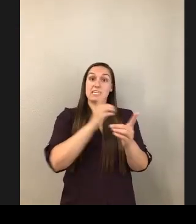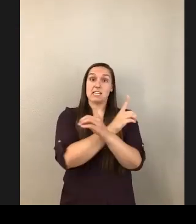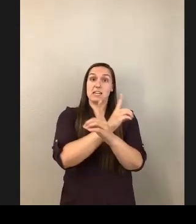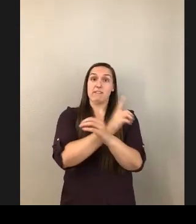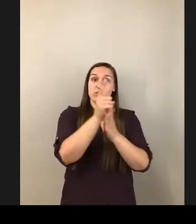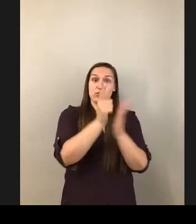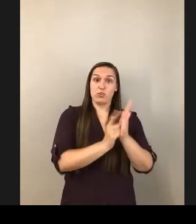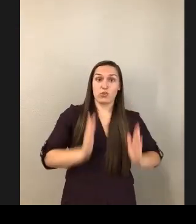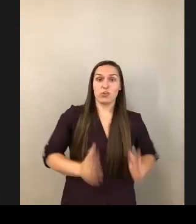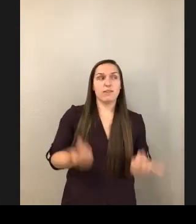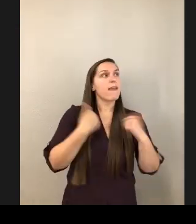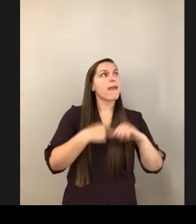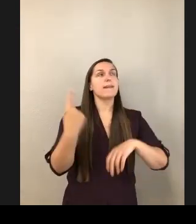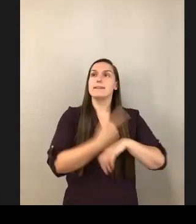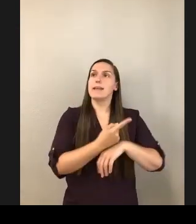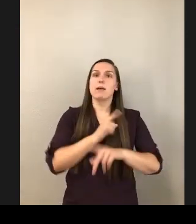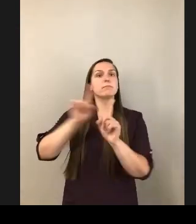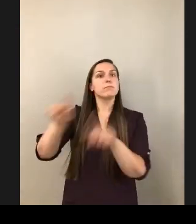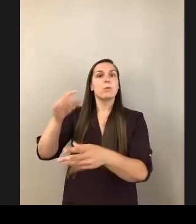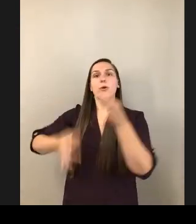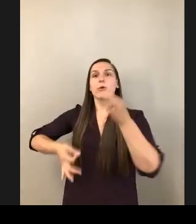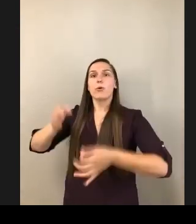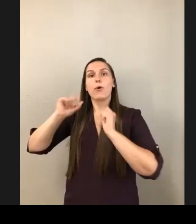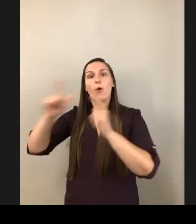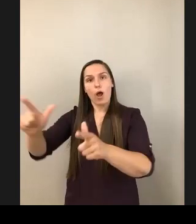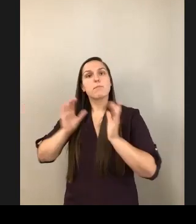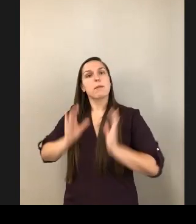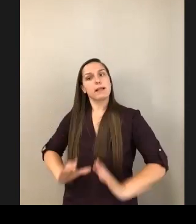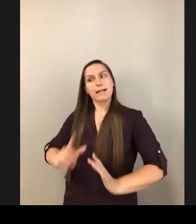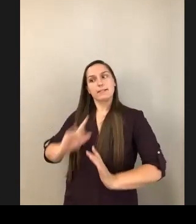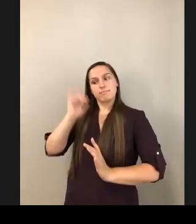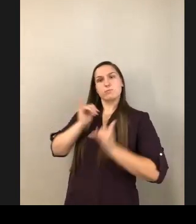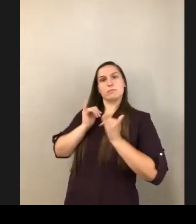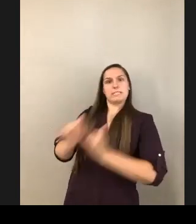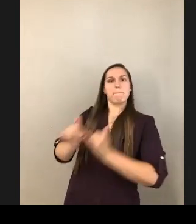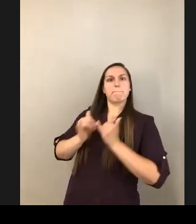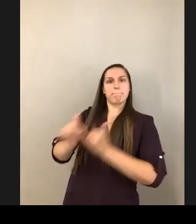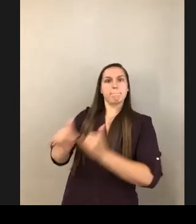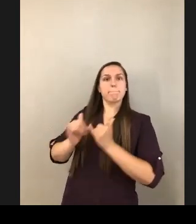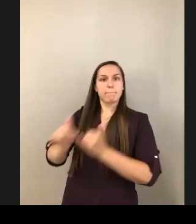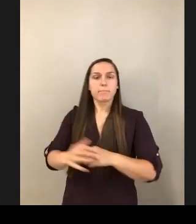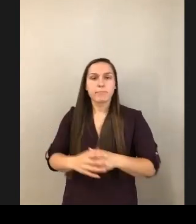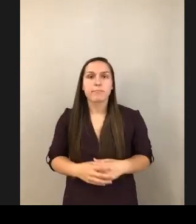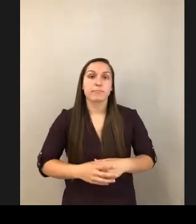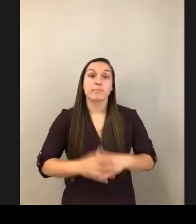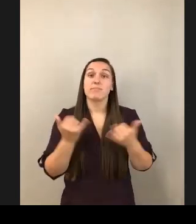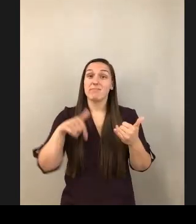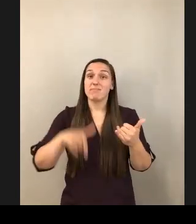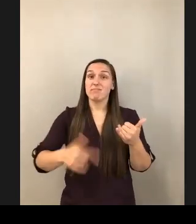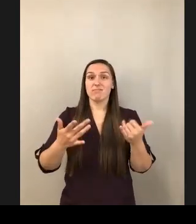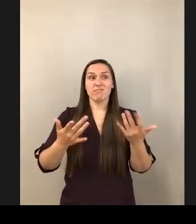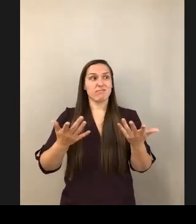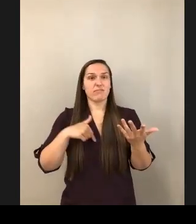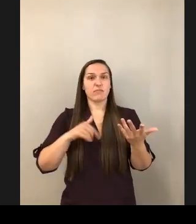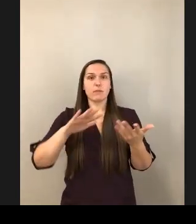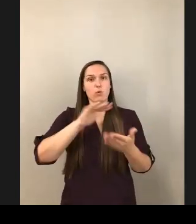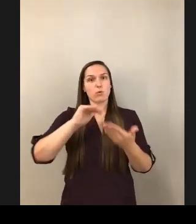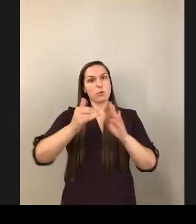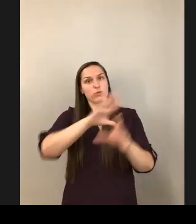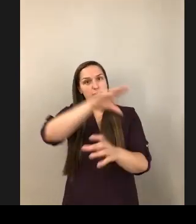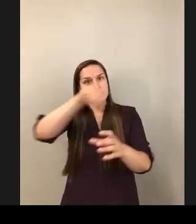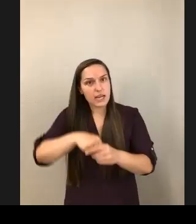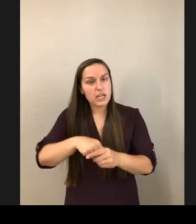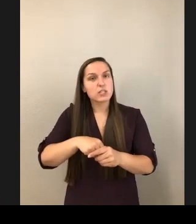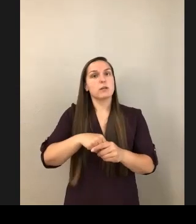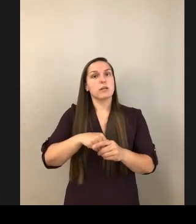desventaja. Cuando yo era como defensora, muchas de estas personas no se veían como yo, pero eso,